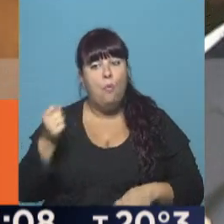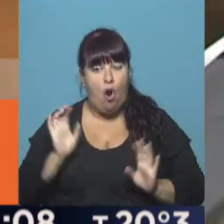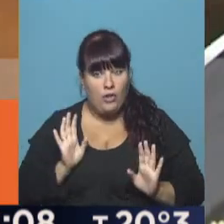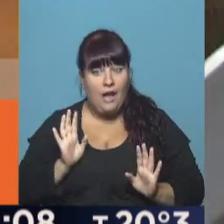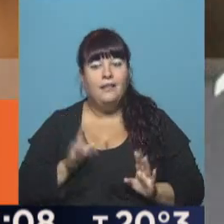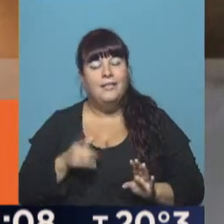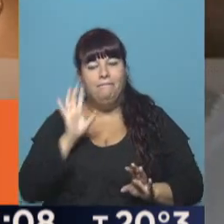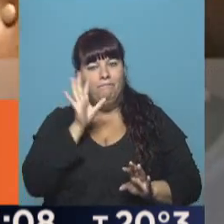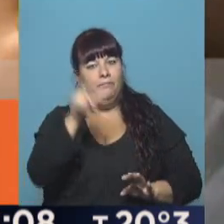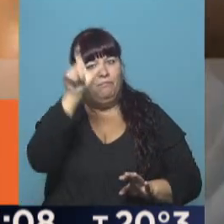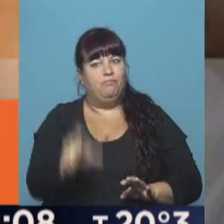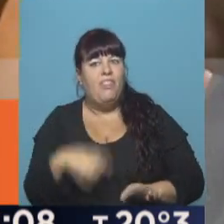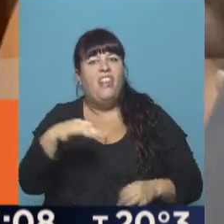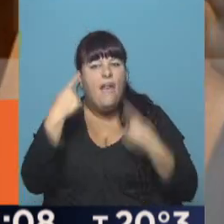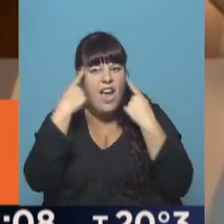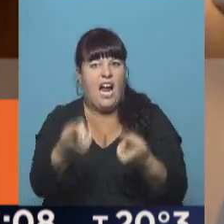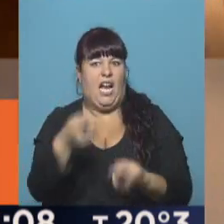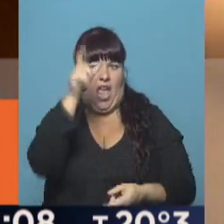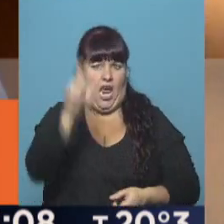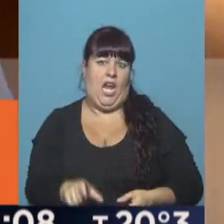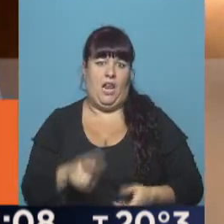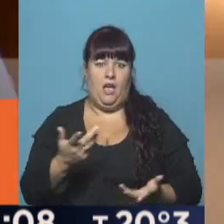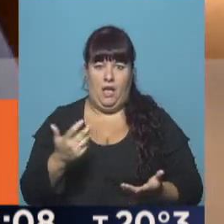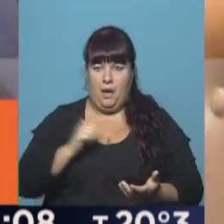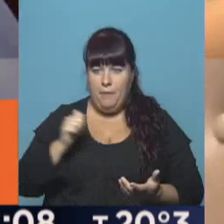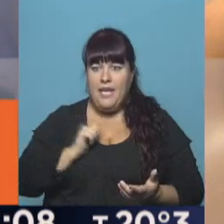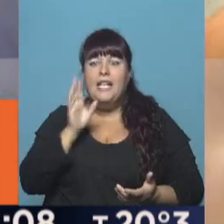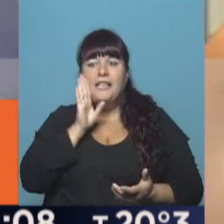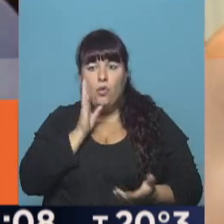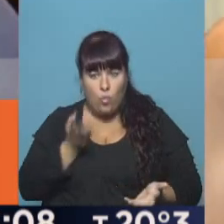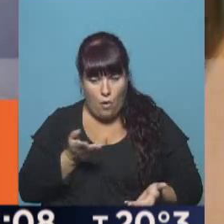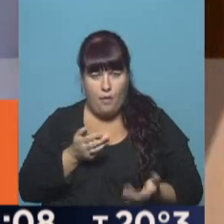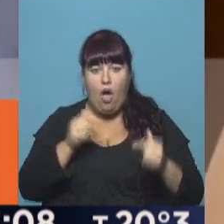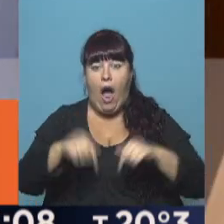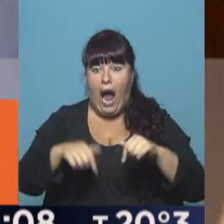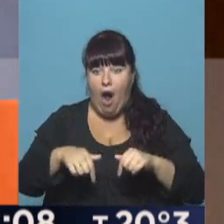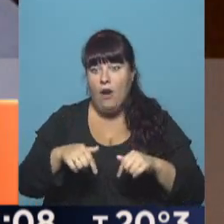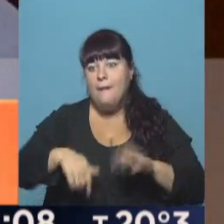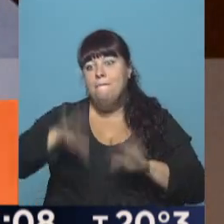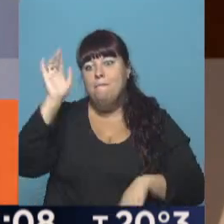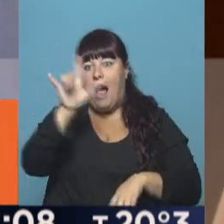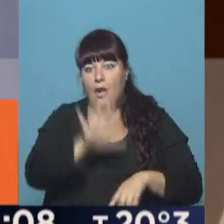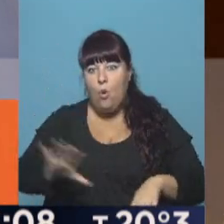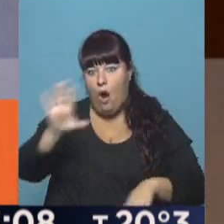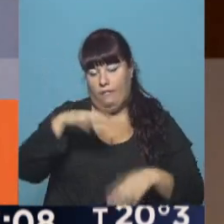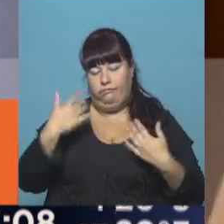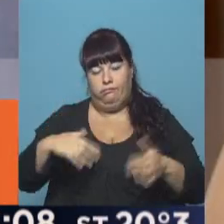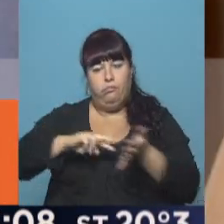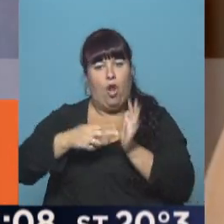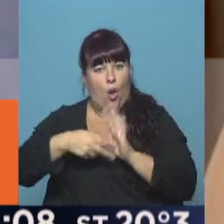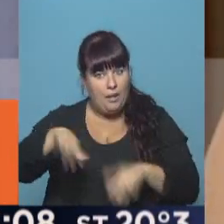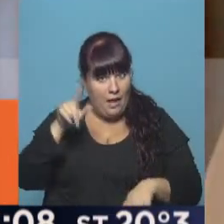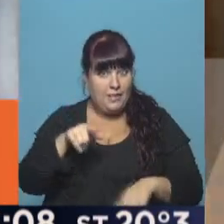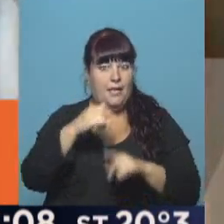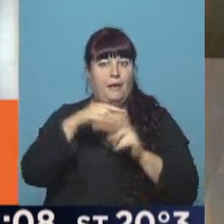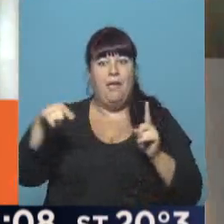otorga credibilidad a la potencia militar norteamericana en este momento, sobre todo en esta región altamente conflictiva que es